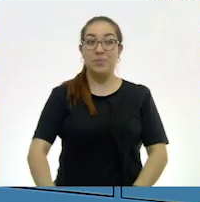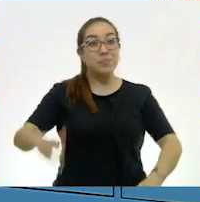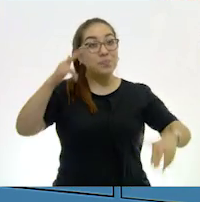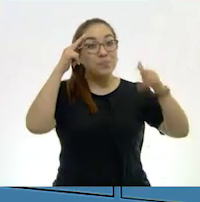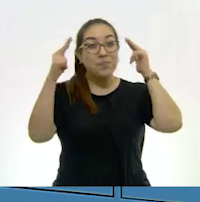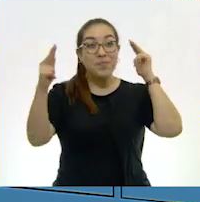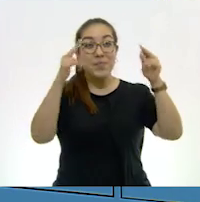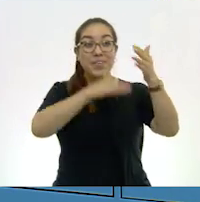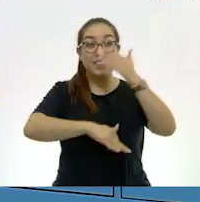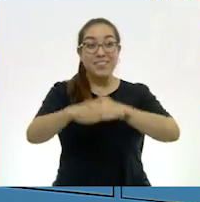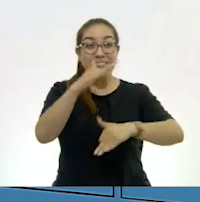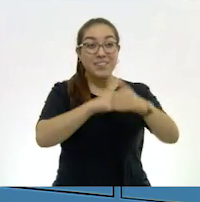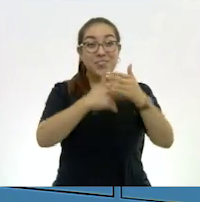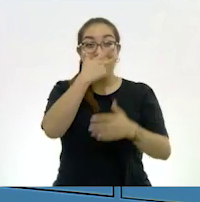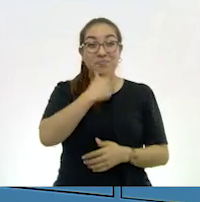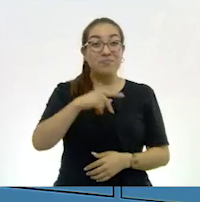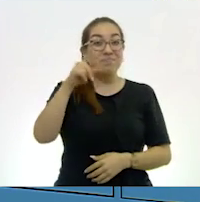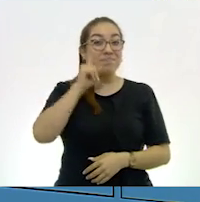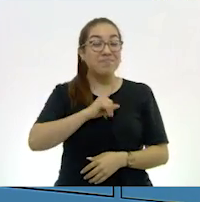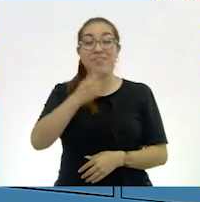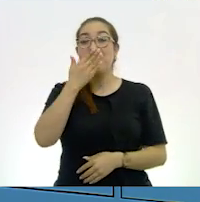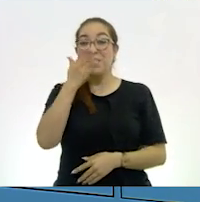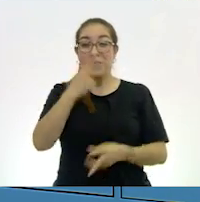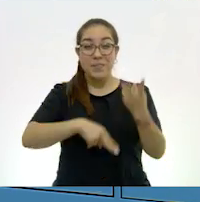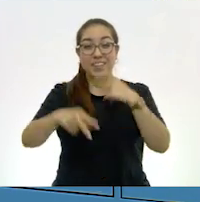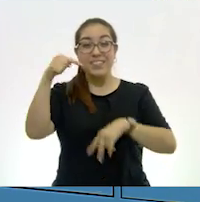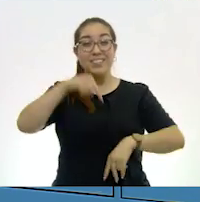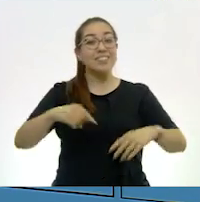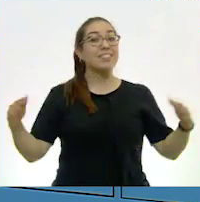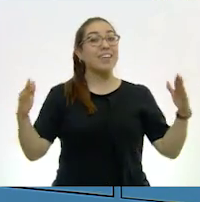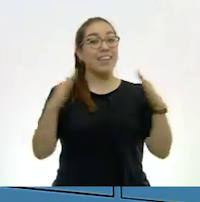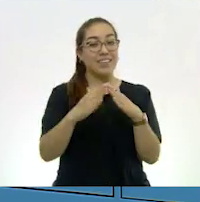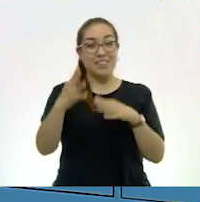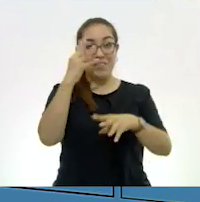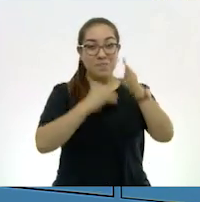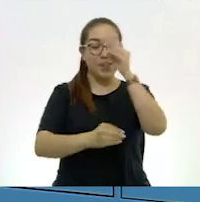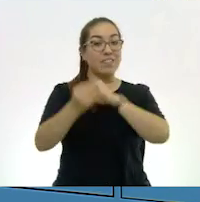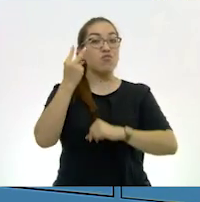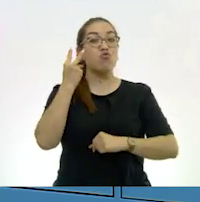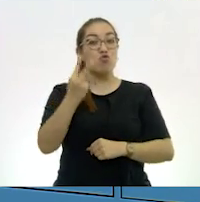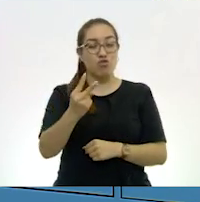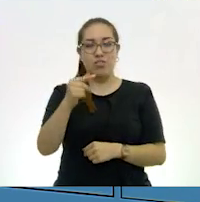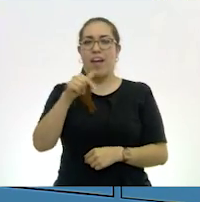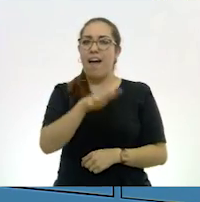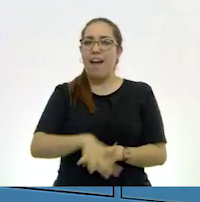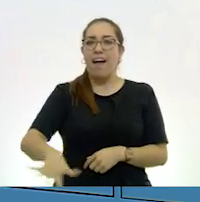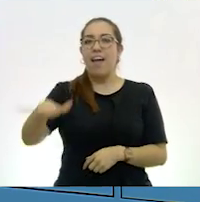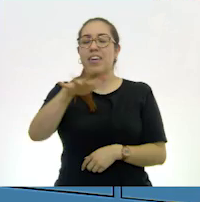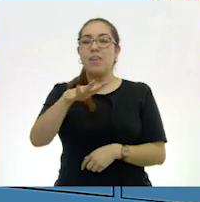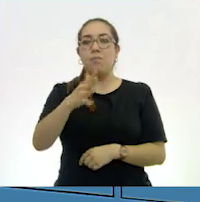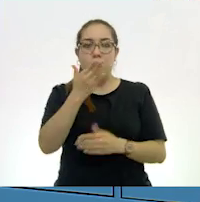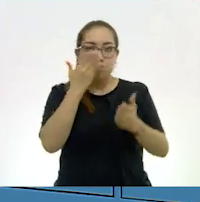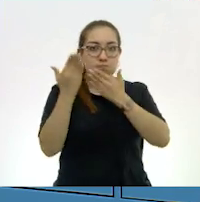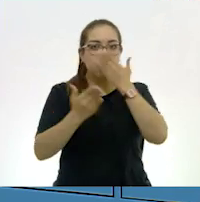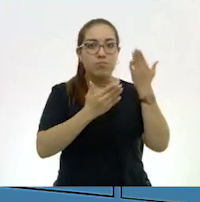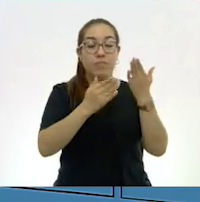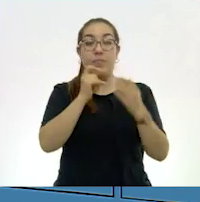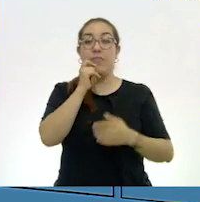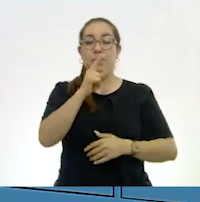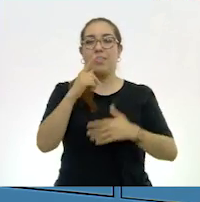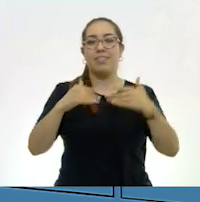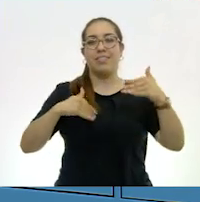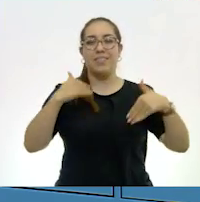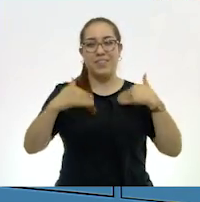Hola chicos y chicas, bienvenidos una vez más a Aprende en Casa 2, un espacio en el que vamos a poder estudiar y divertirnos desde